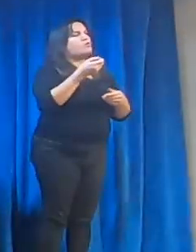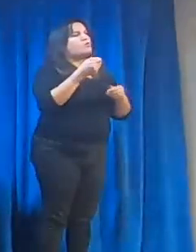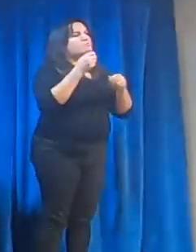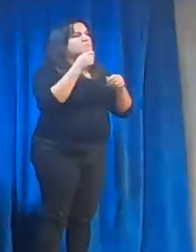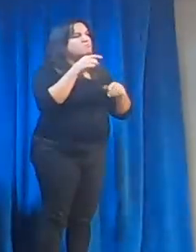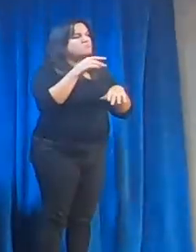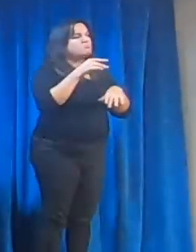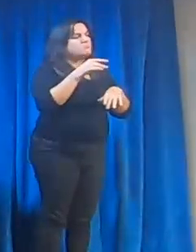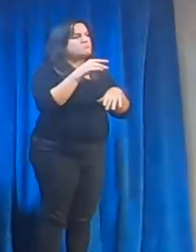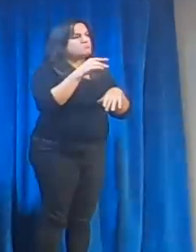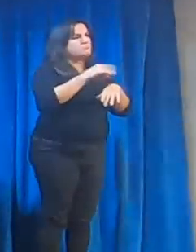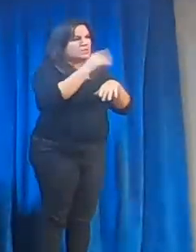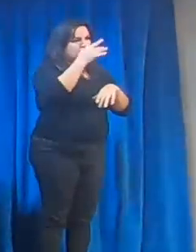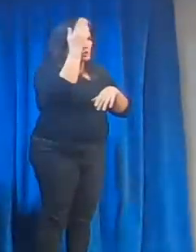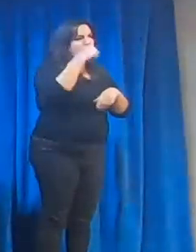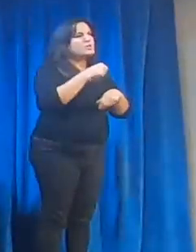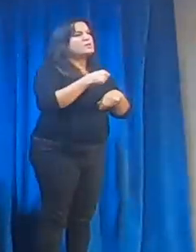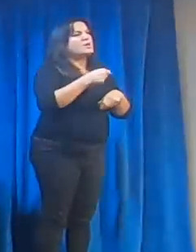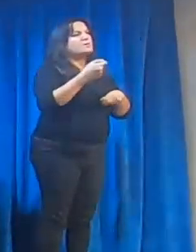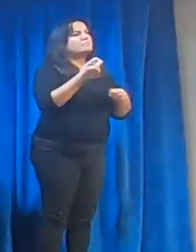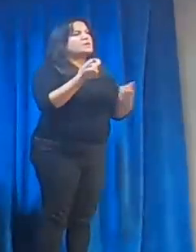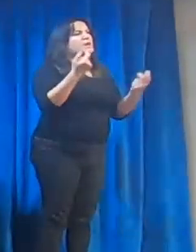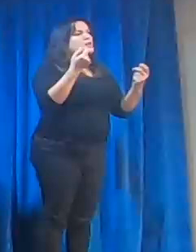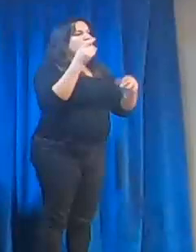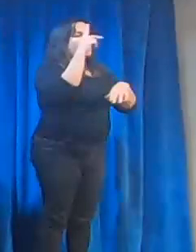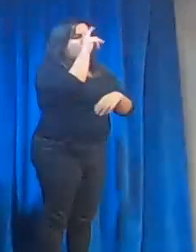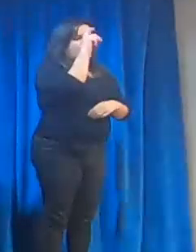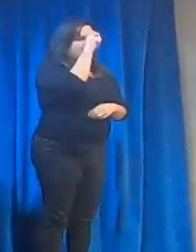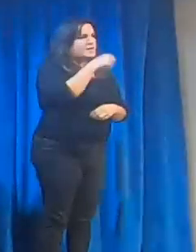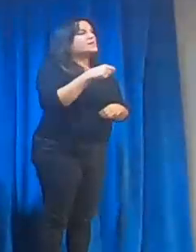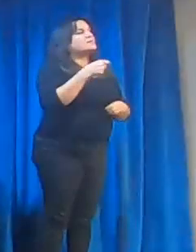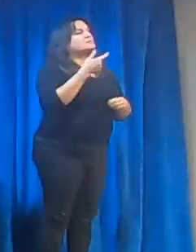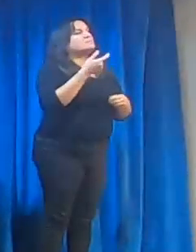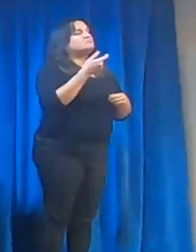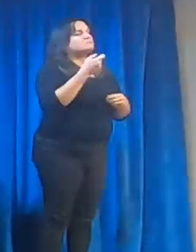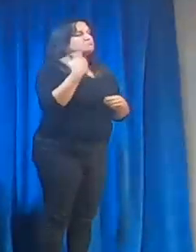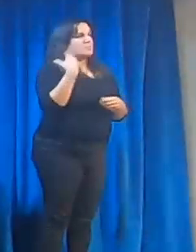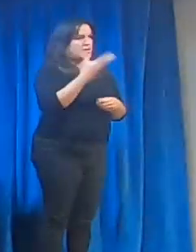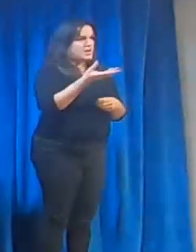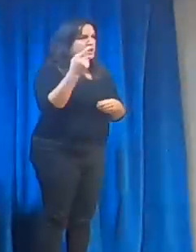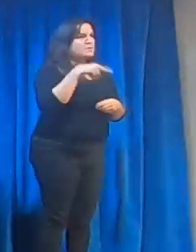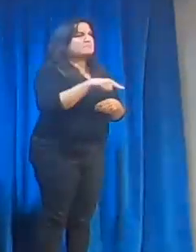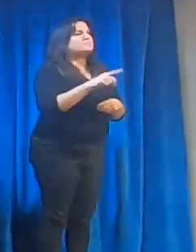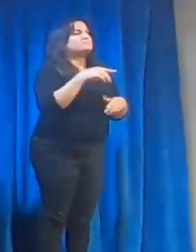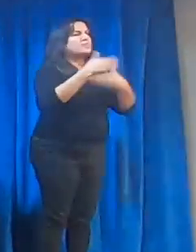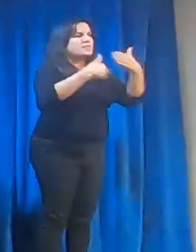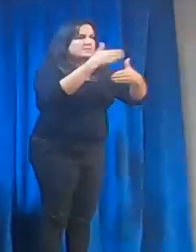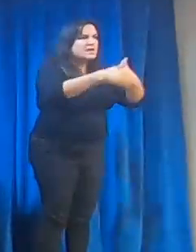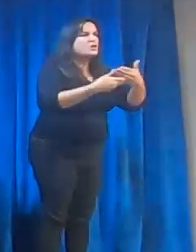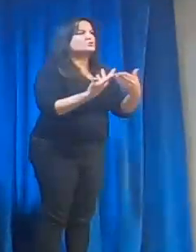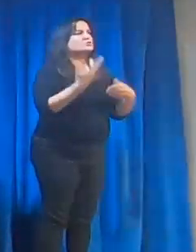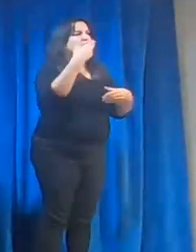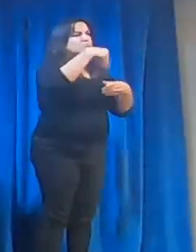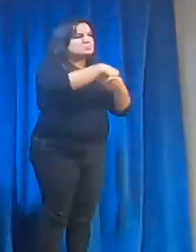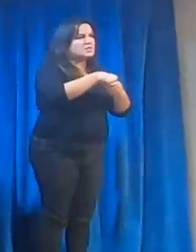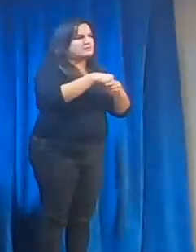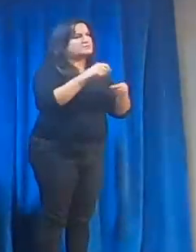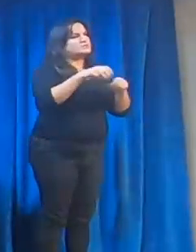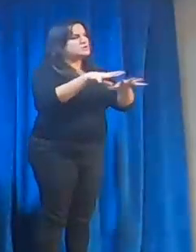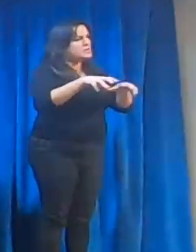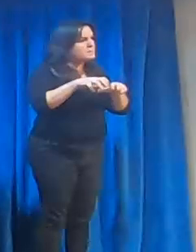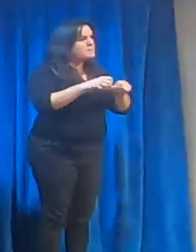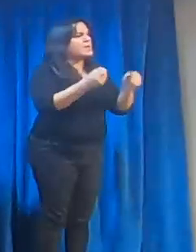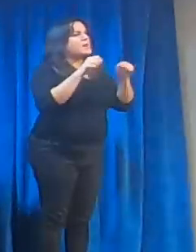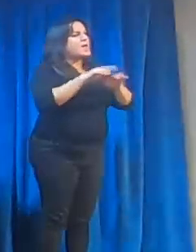del Hospital de Clínicas, docente del Diplomado de Estudios Avanzados, Desarrollo e Intervención Temprana en el